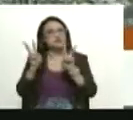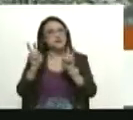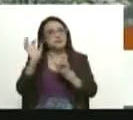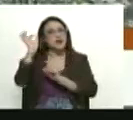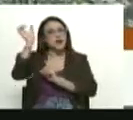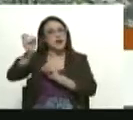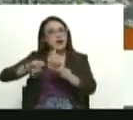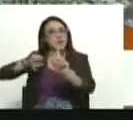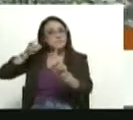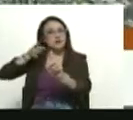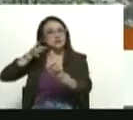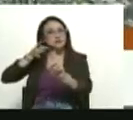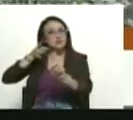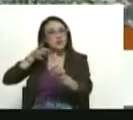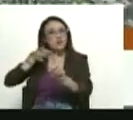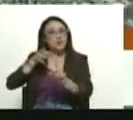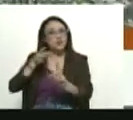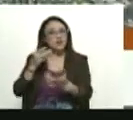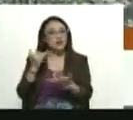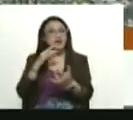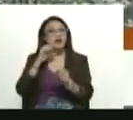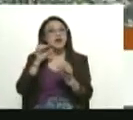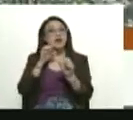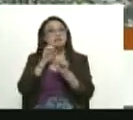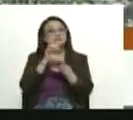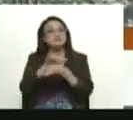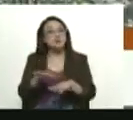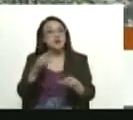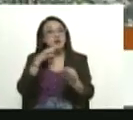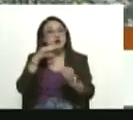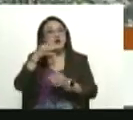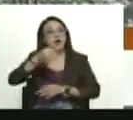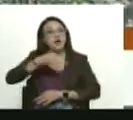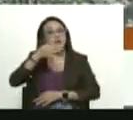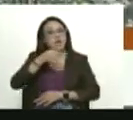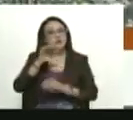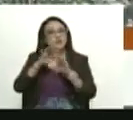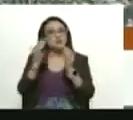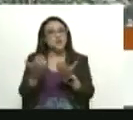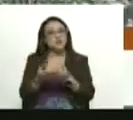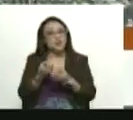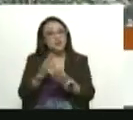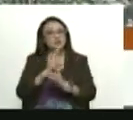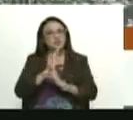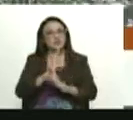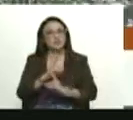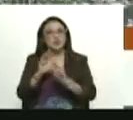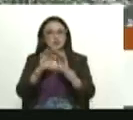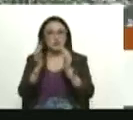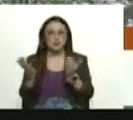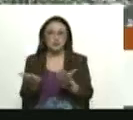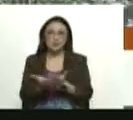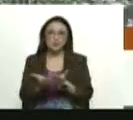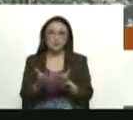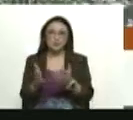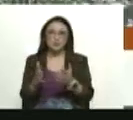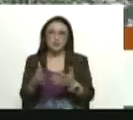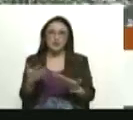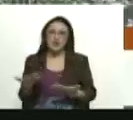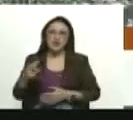la Amazonía la que le está hablando al mundo, dándole una respuesta al mundo de lo que